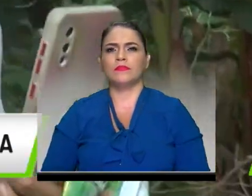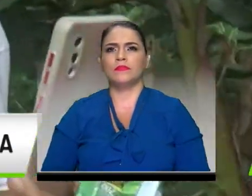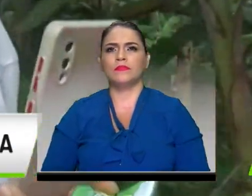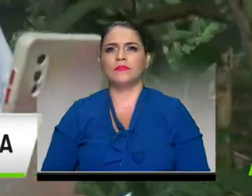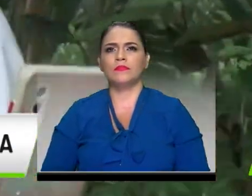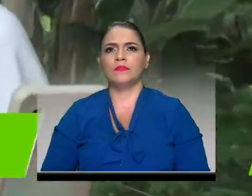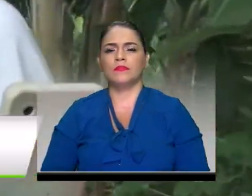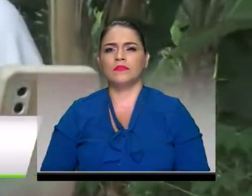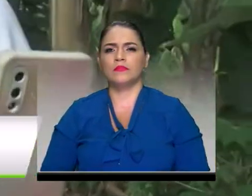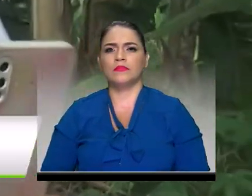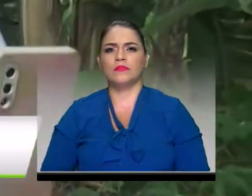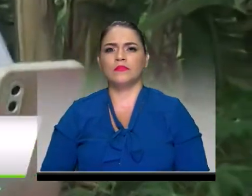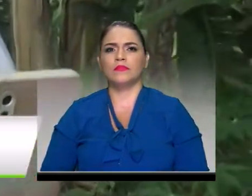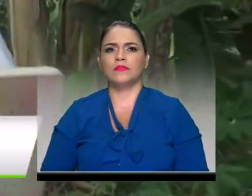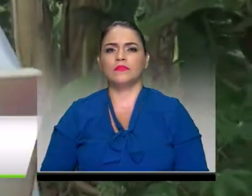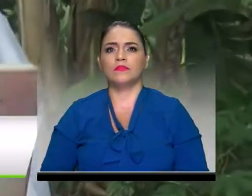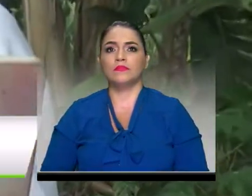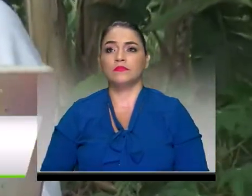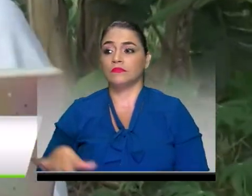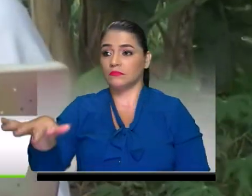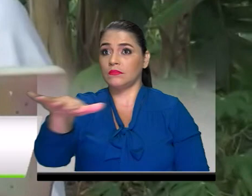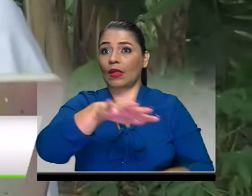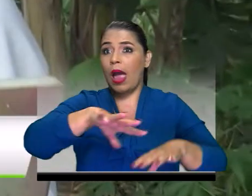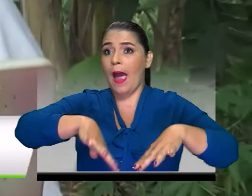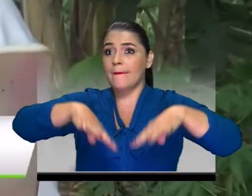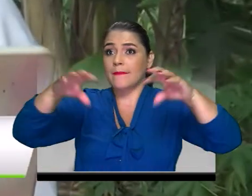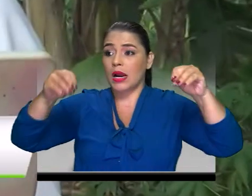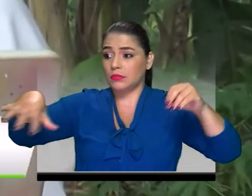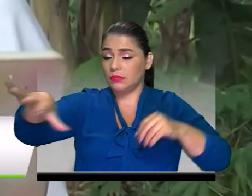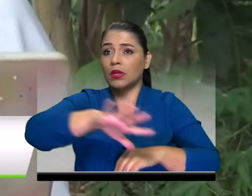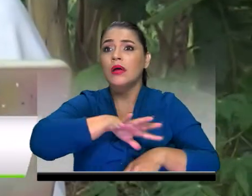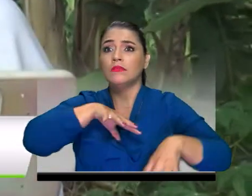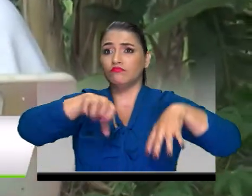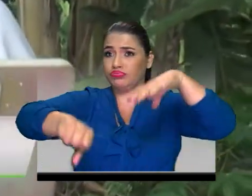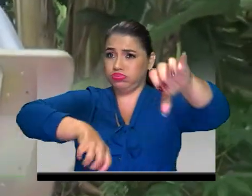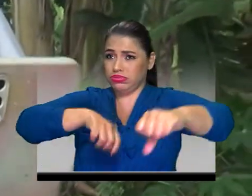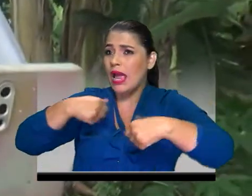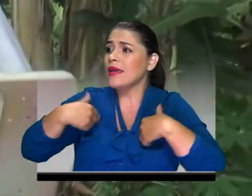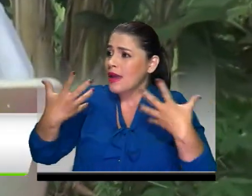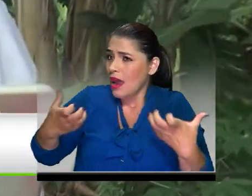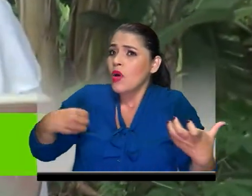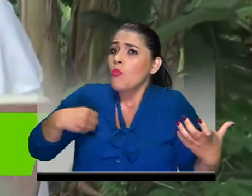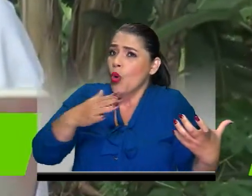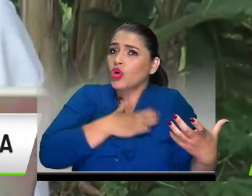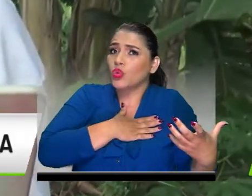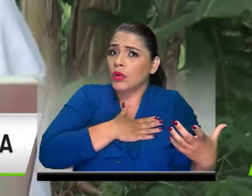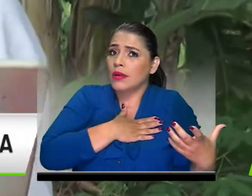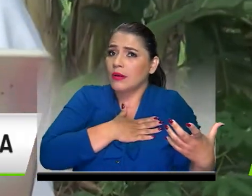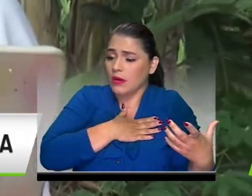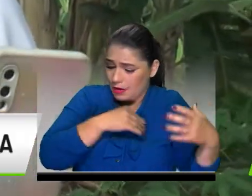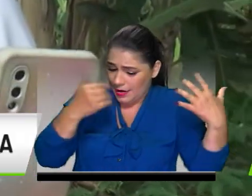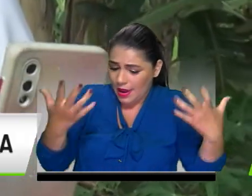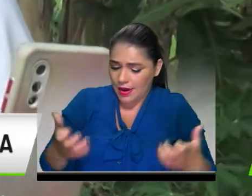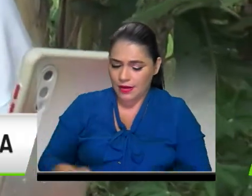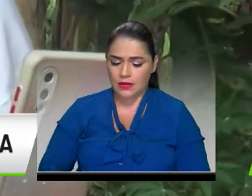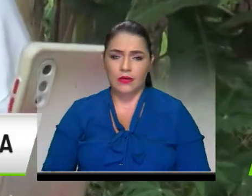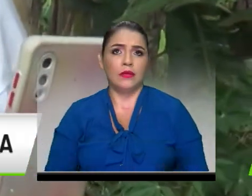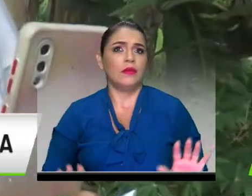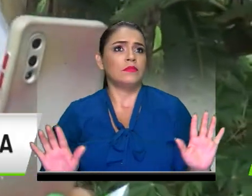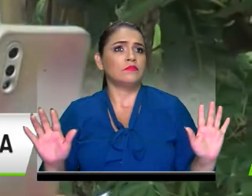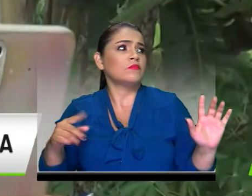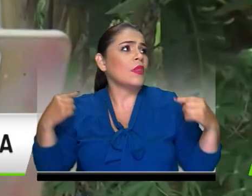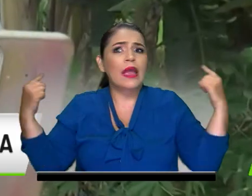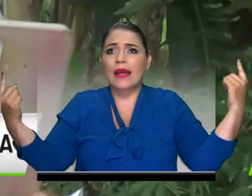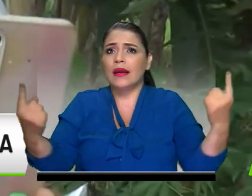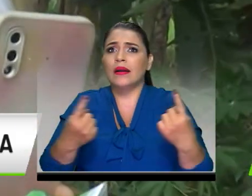Todo Apartado fue hecho a base de invasión, entonces nosotros también queremos una oportunidad para nosotros. Nosotros, todo